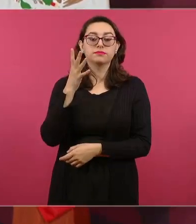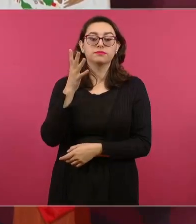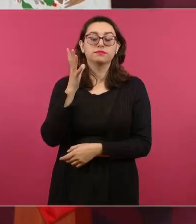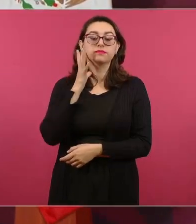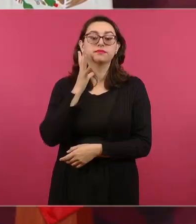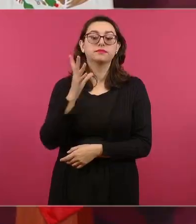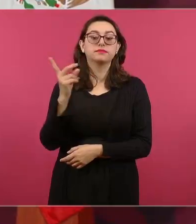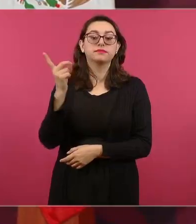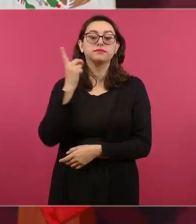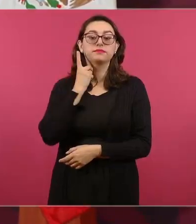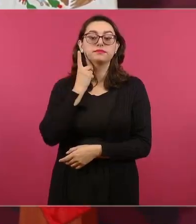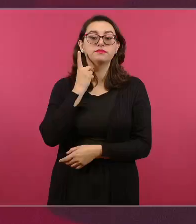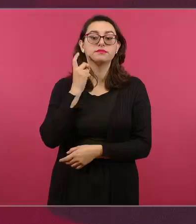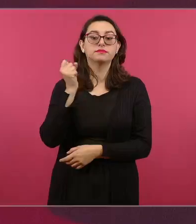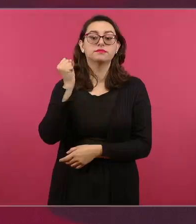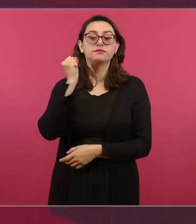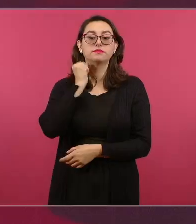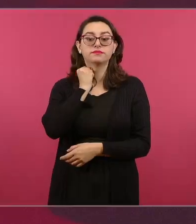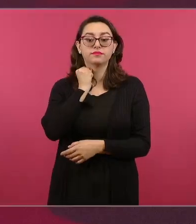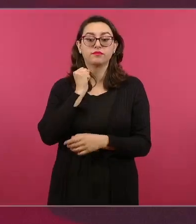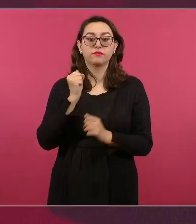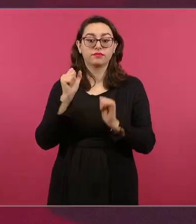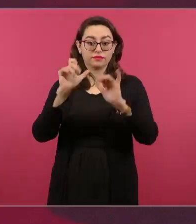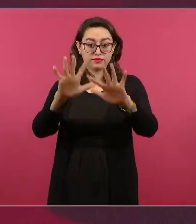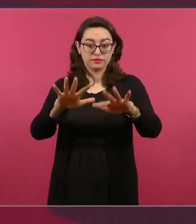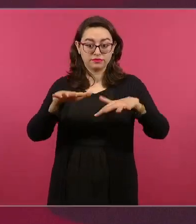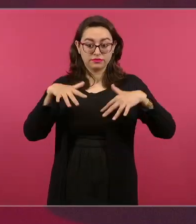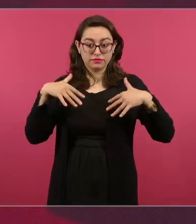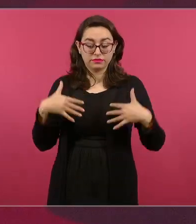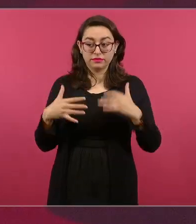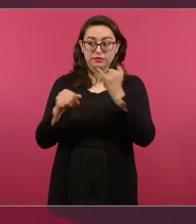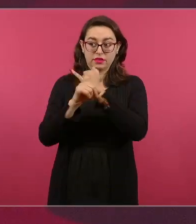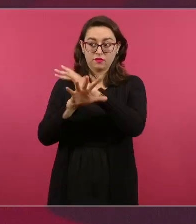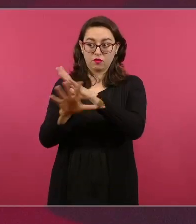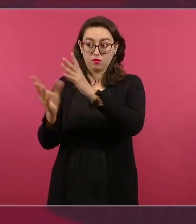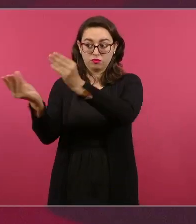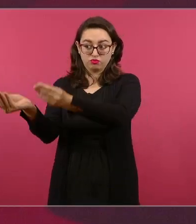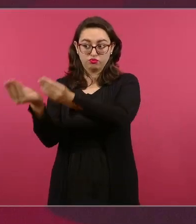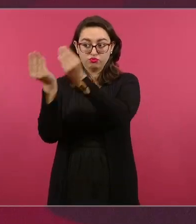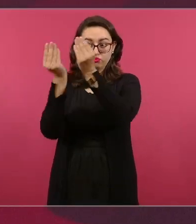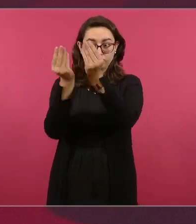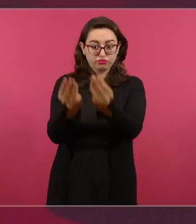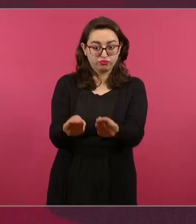Lo va a ir a entregar la secretaria de Gobernación.